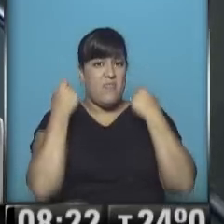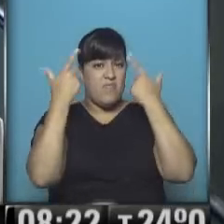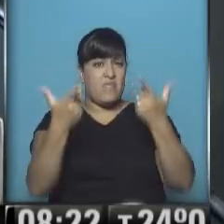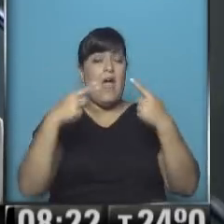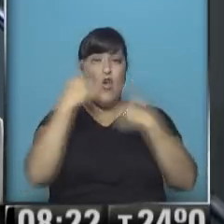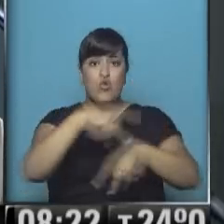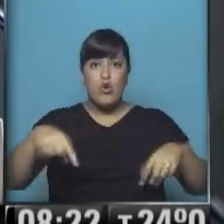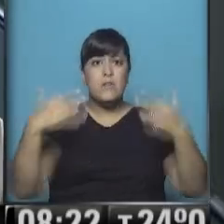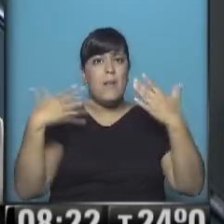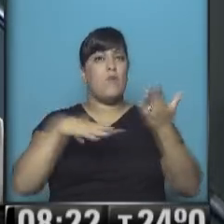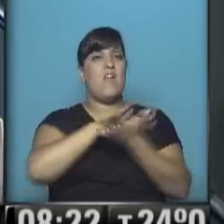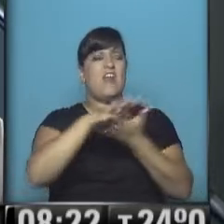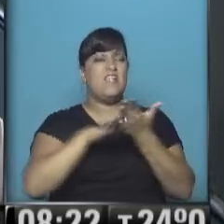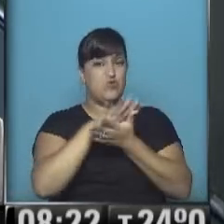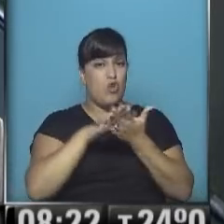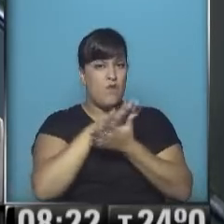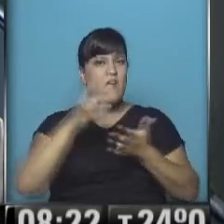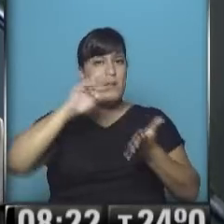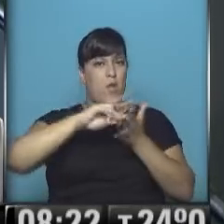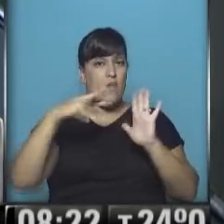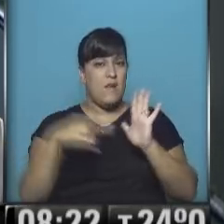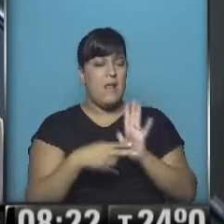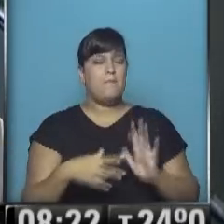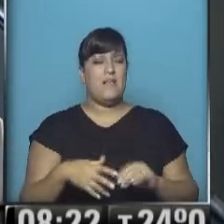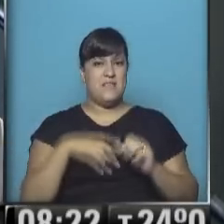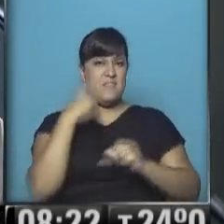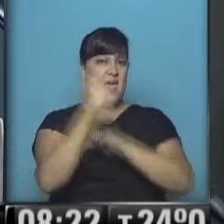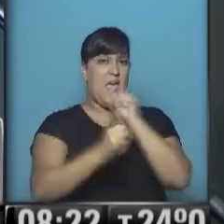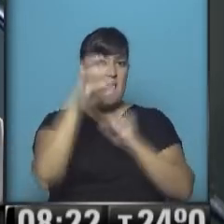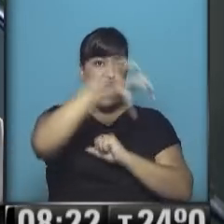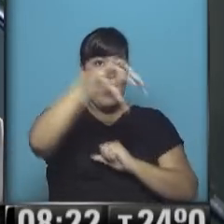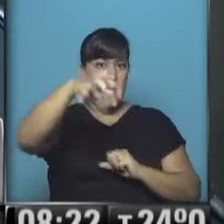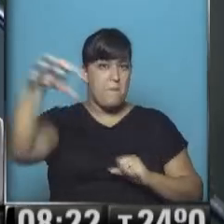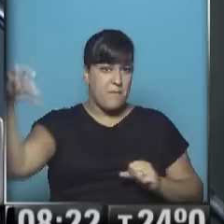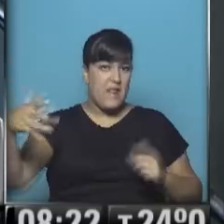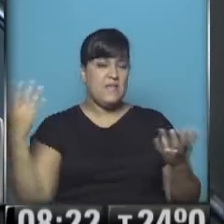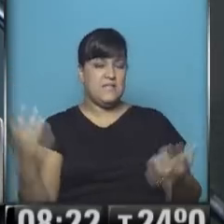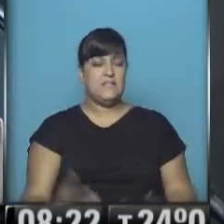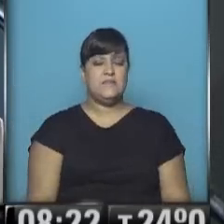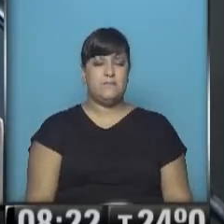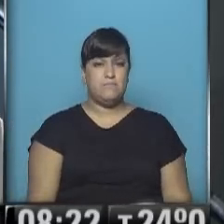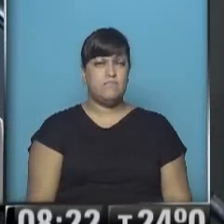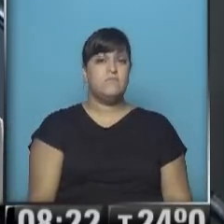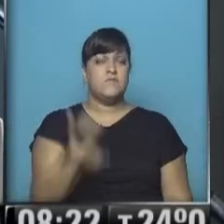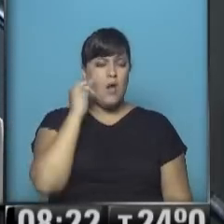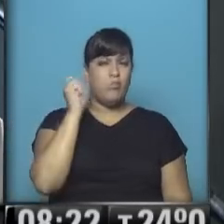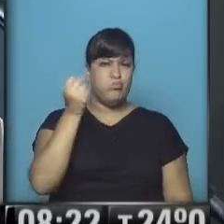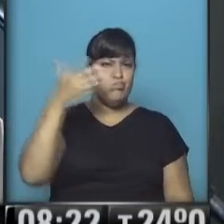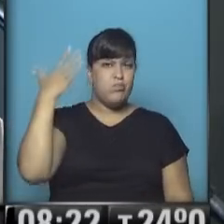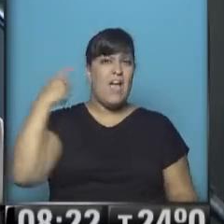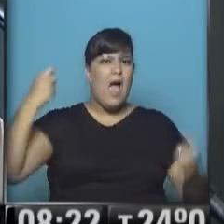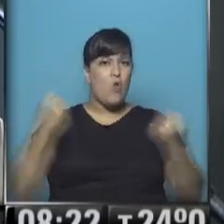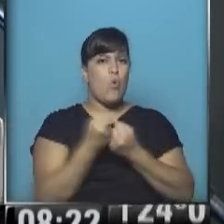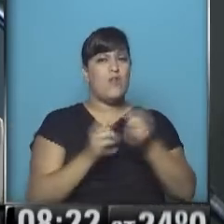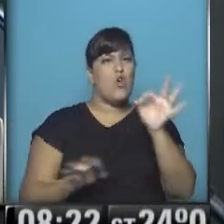resolver problemas de funcionamiento de cadenas de valor desde el punto de vista de las economías regionales. Lo hemos hecho en un acuerdo